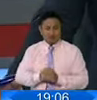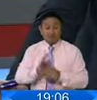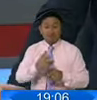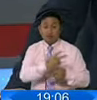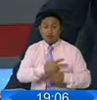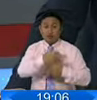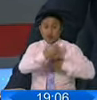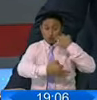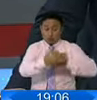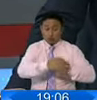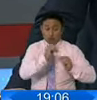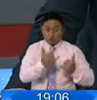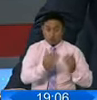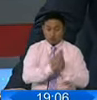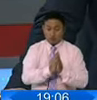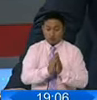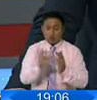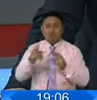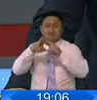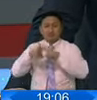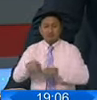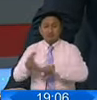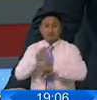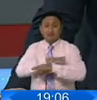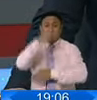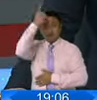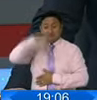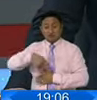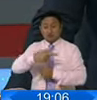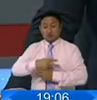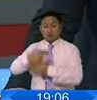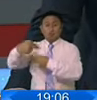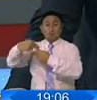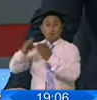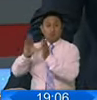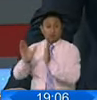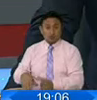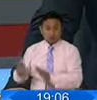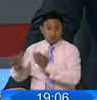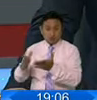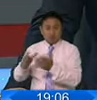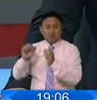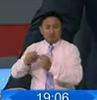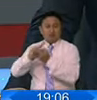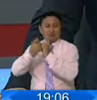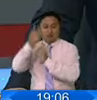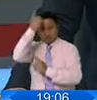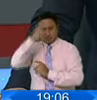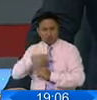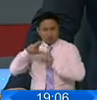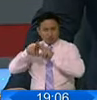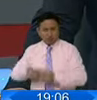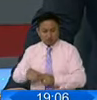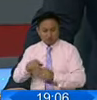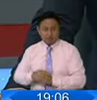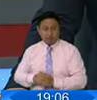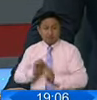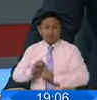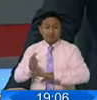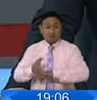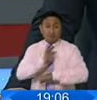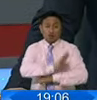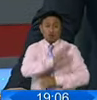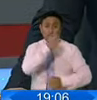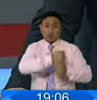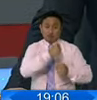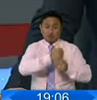de la judicatura presentó el recurso de revisión a la resolución del consejo de participación ciudadana y control social transitorio que cesa en